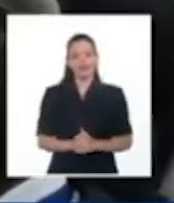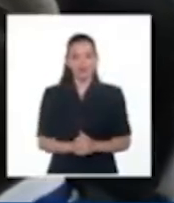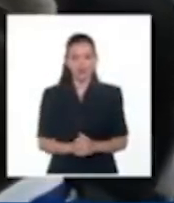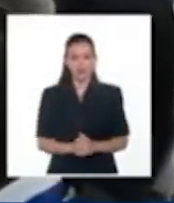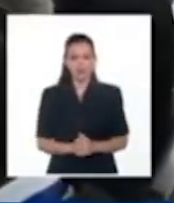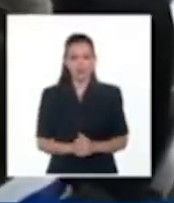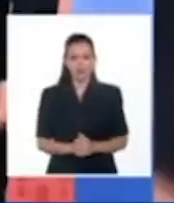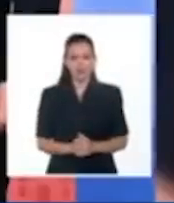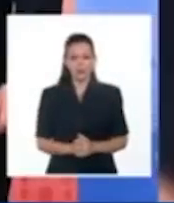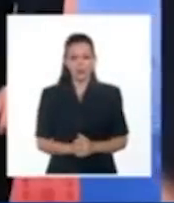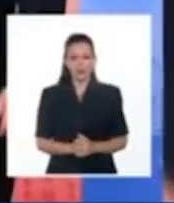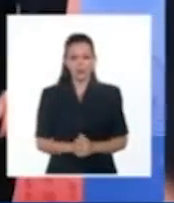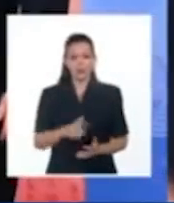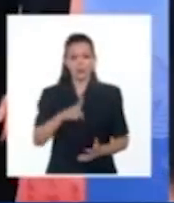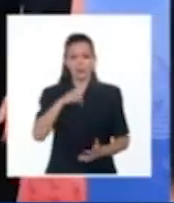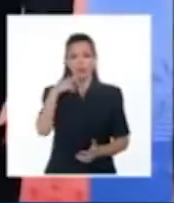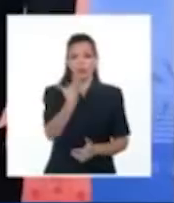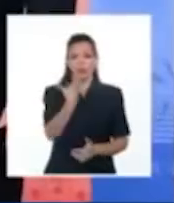medio de todo esto,